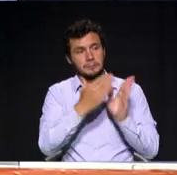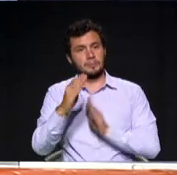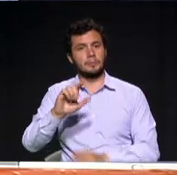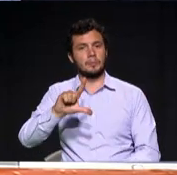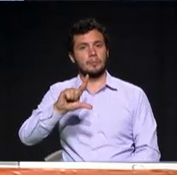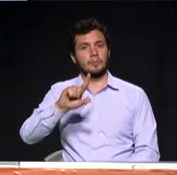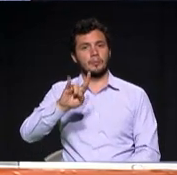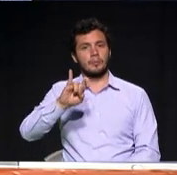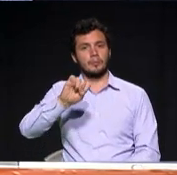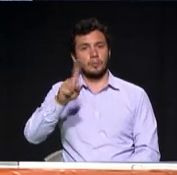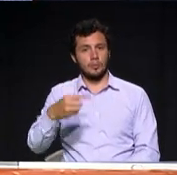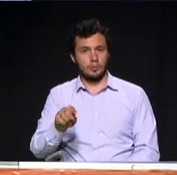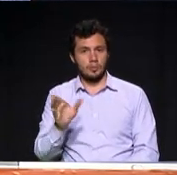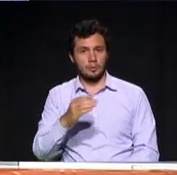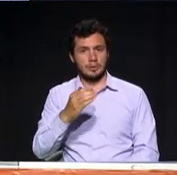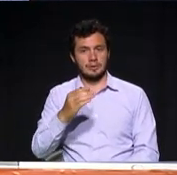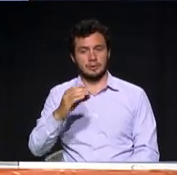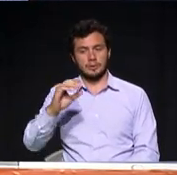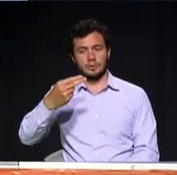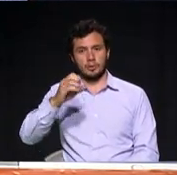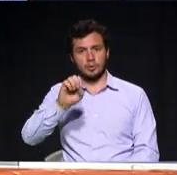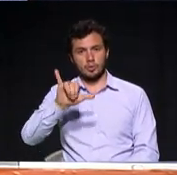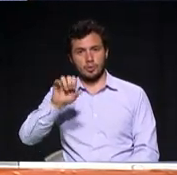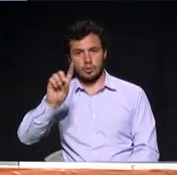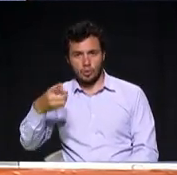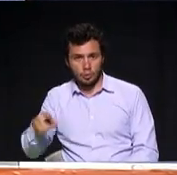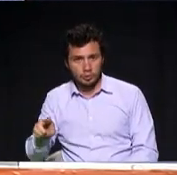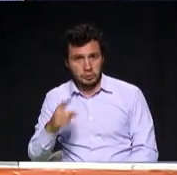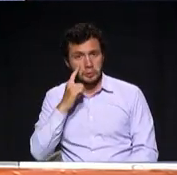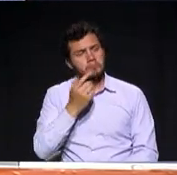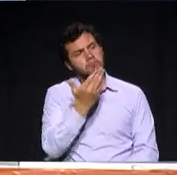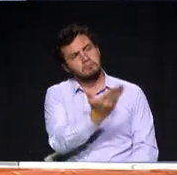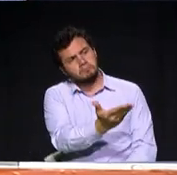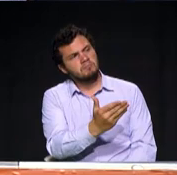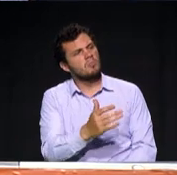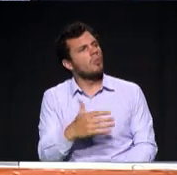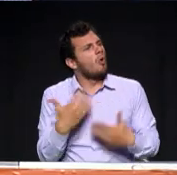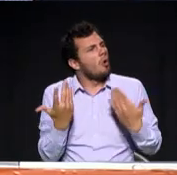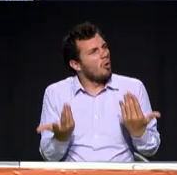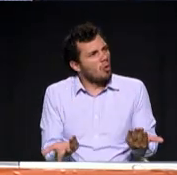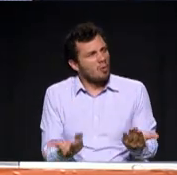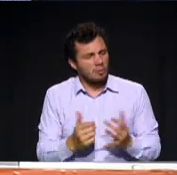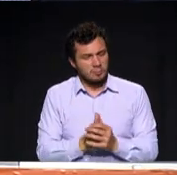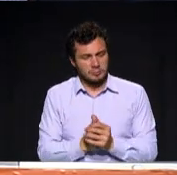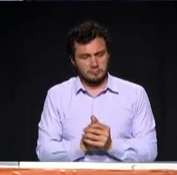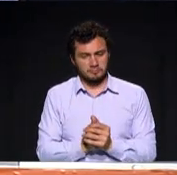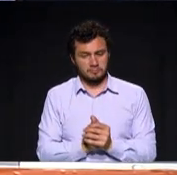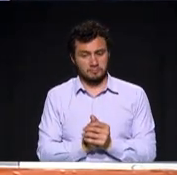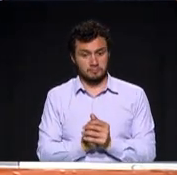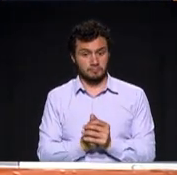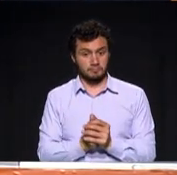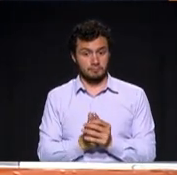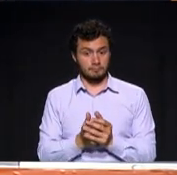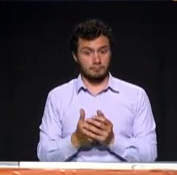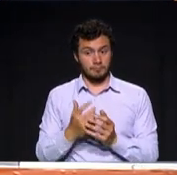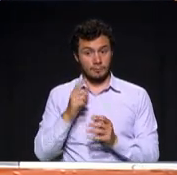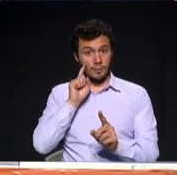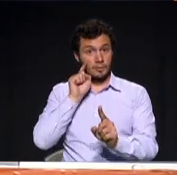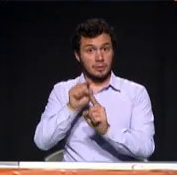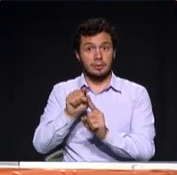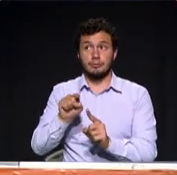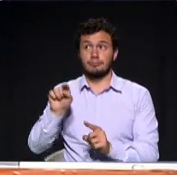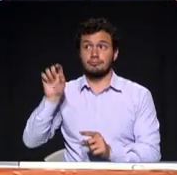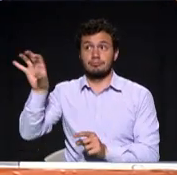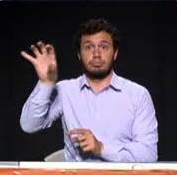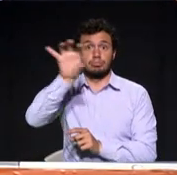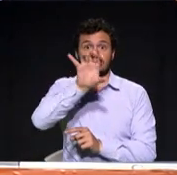hoyos señor candidato como fomentar el emprendimiento y la inversión extranjera para que se generen nuevos puestos